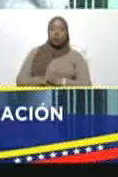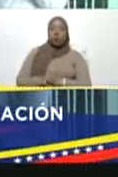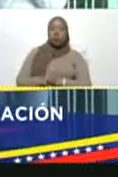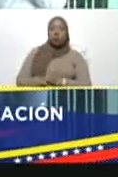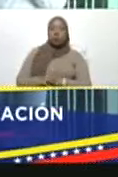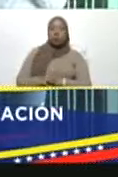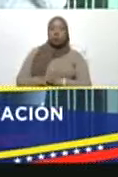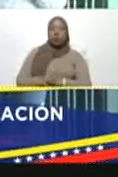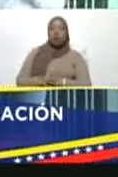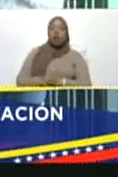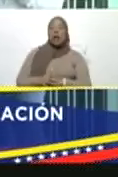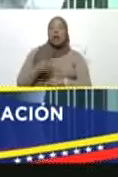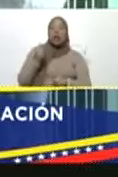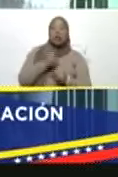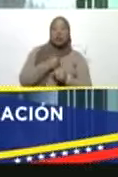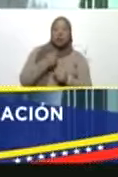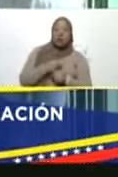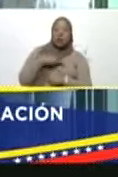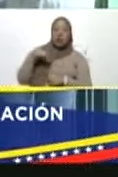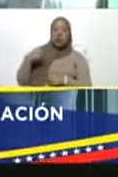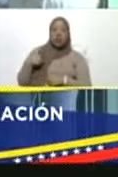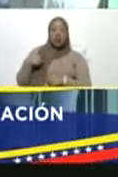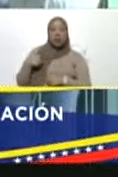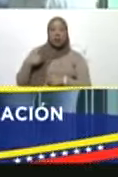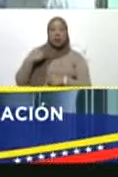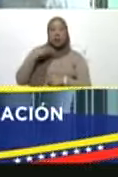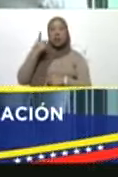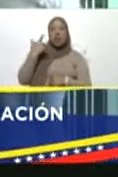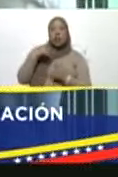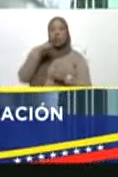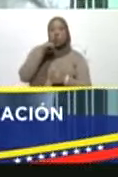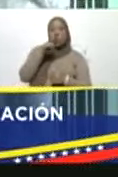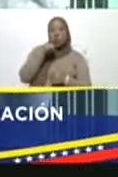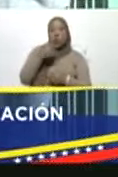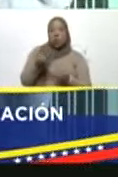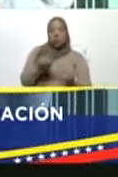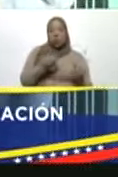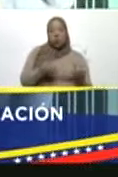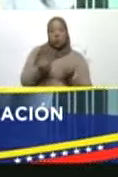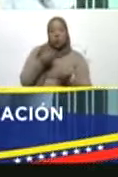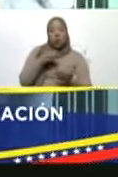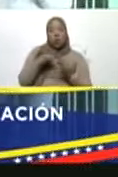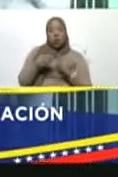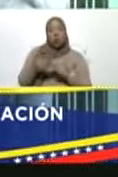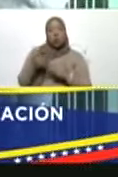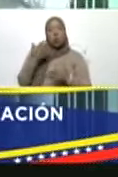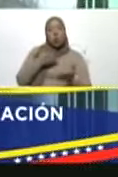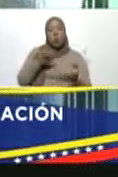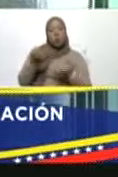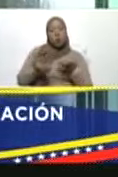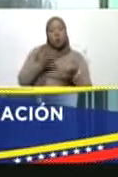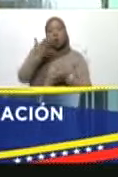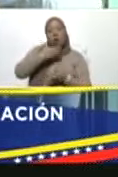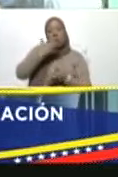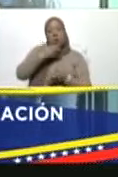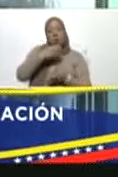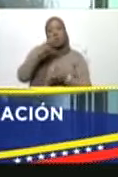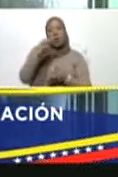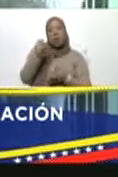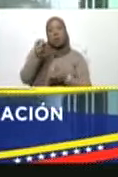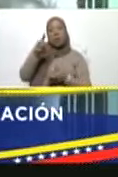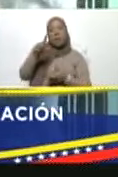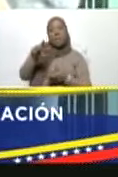además es representante del CONUCO, ¿verdad? Sí, Carlos del CONUCO Lan. Carlos Lan. Ajá, ¿qué hacen ustedes con el CONUCO Carlos Lan